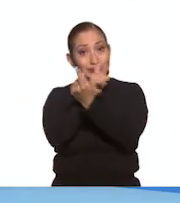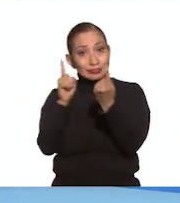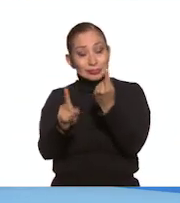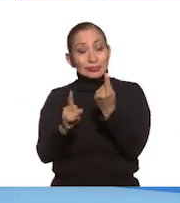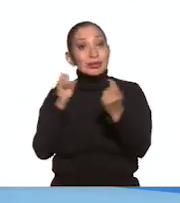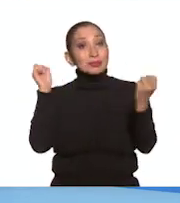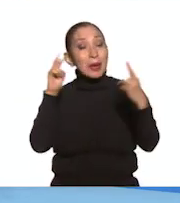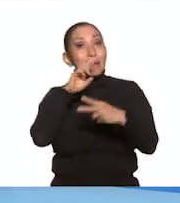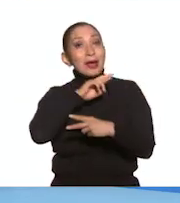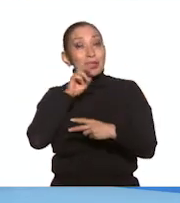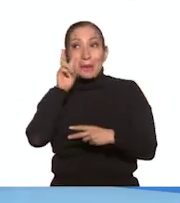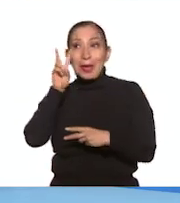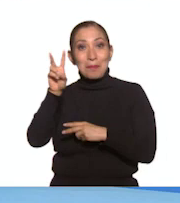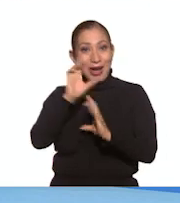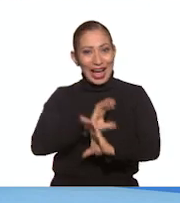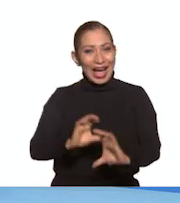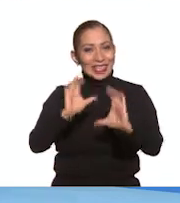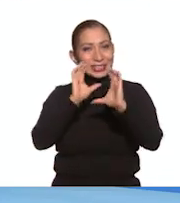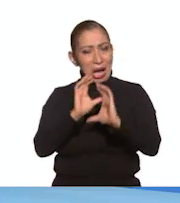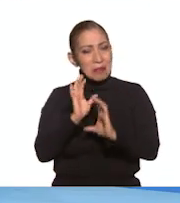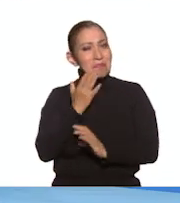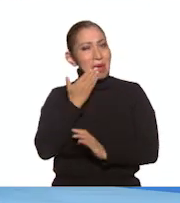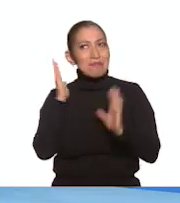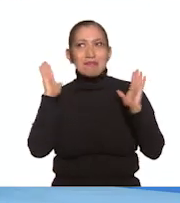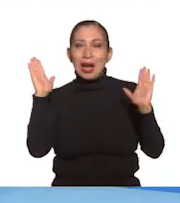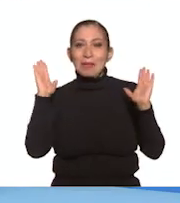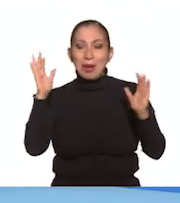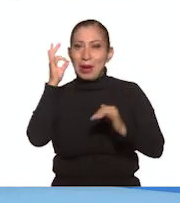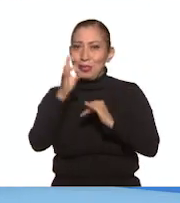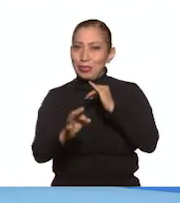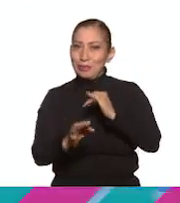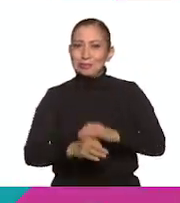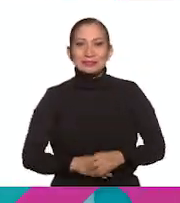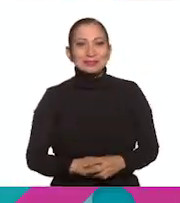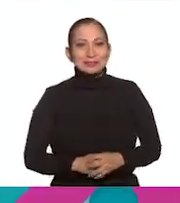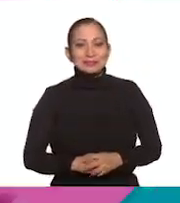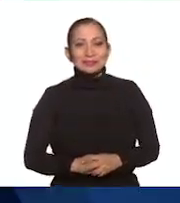Los dejamos con la siguiente canción que nos parece genial para terminar.